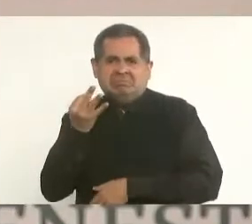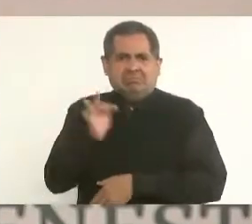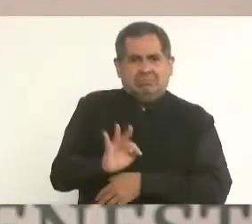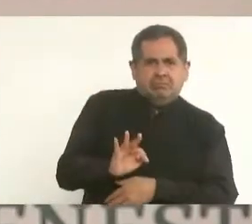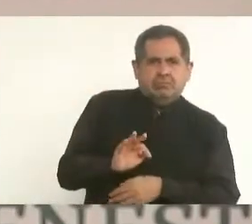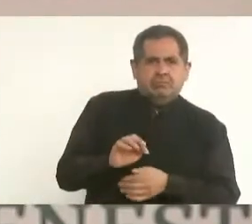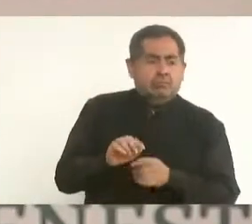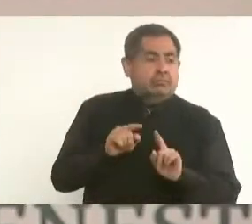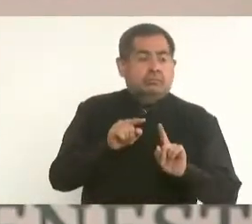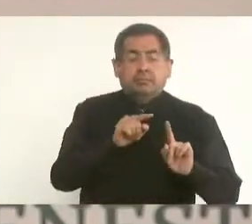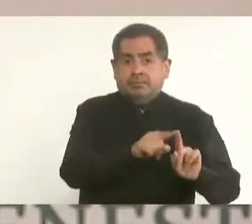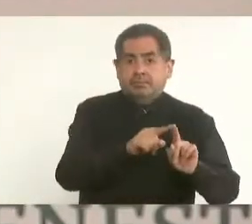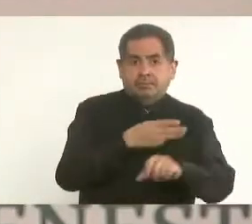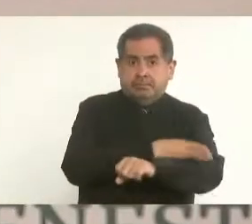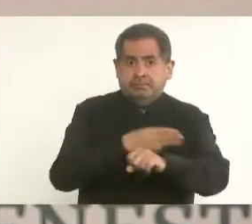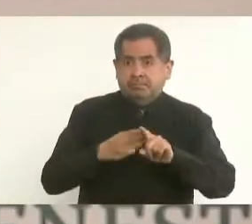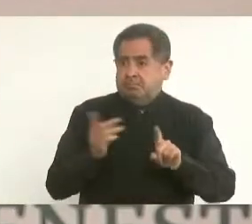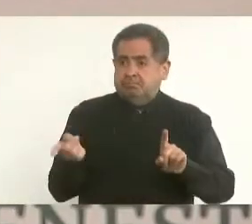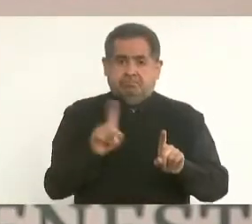a Francisco I. Madero